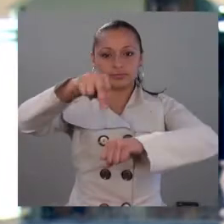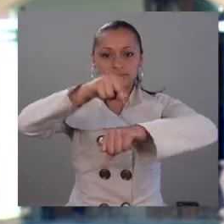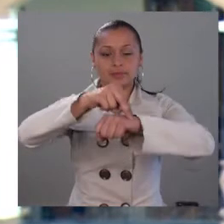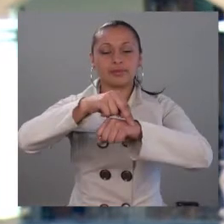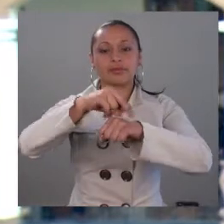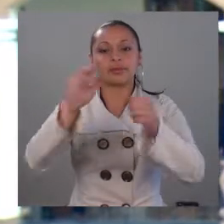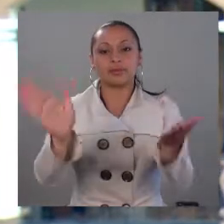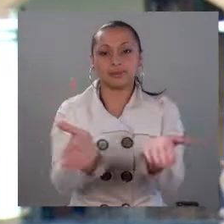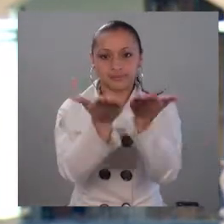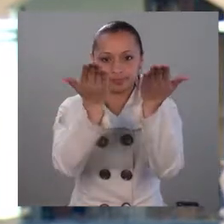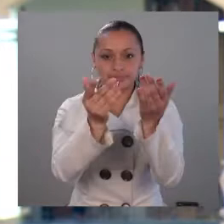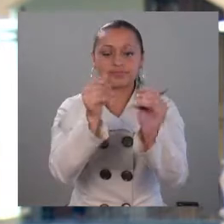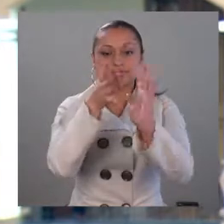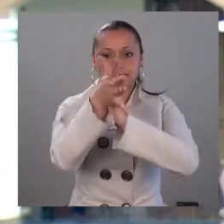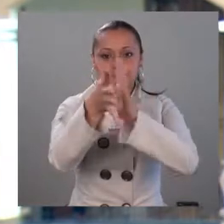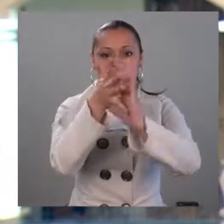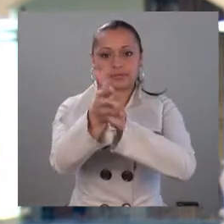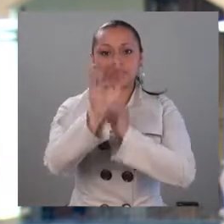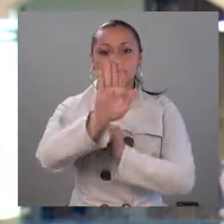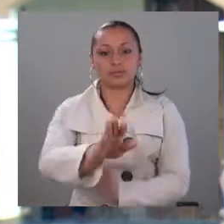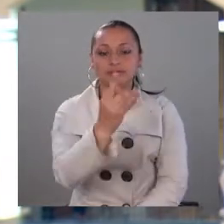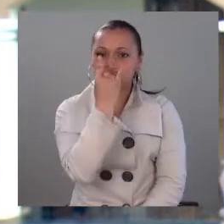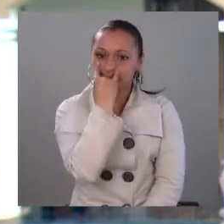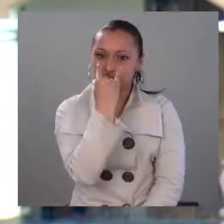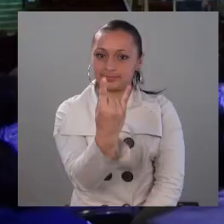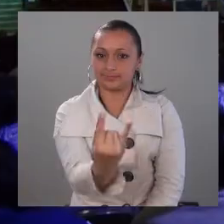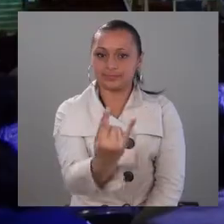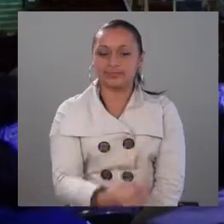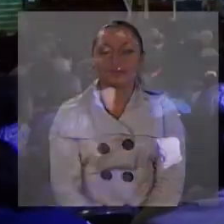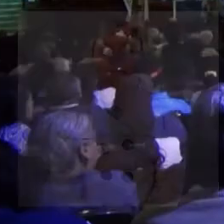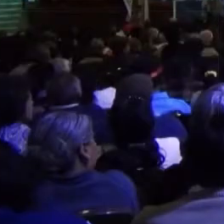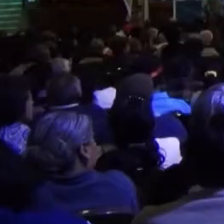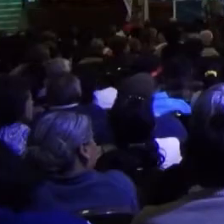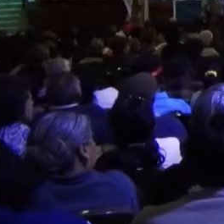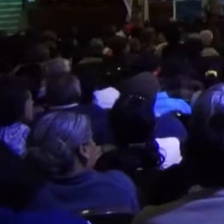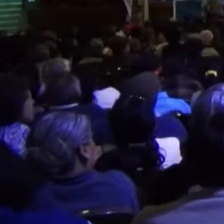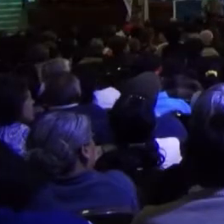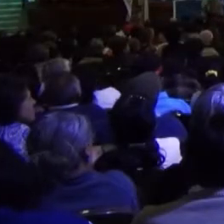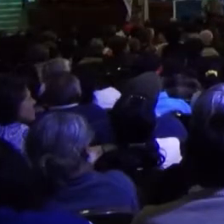En Nariño Mejor vamos con más información de interés.